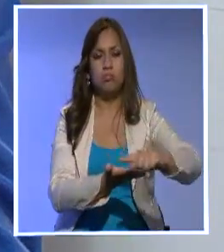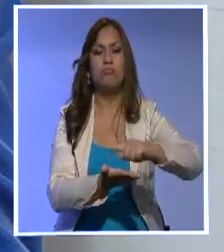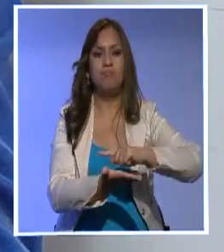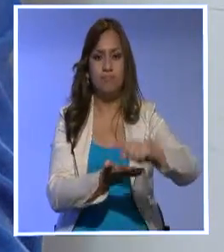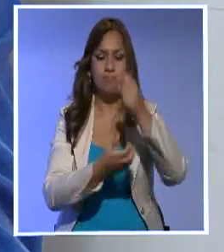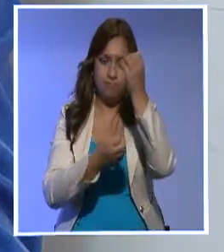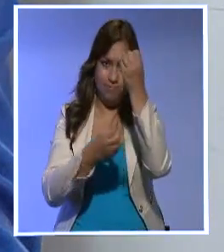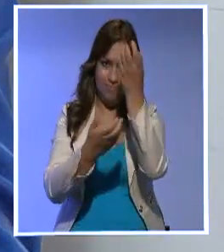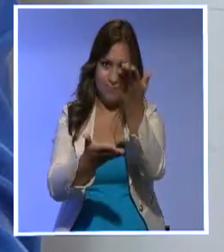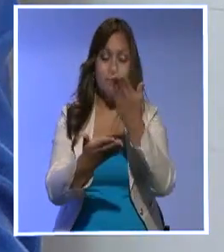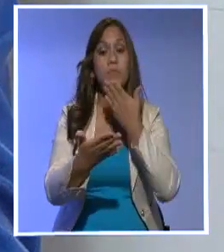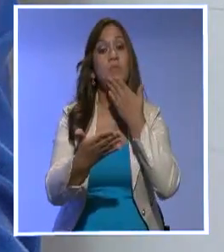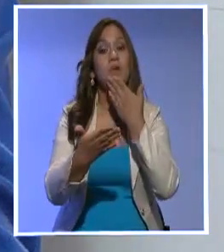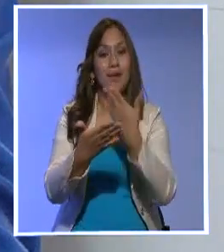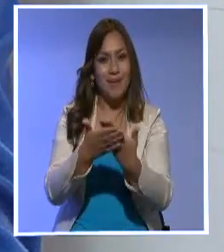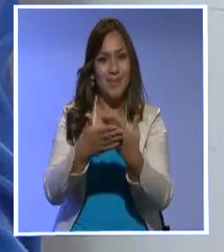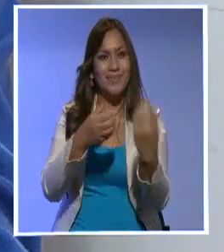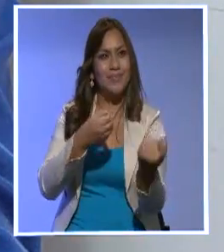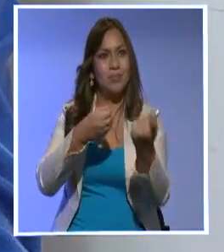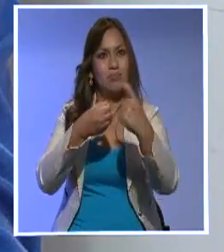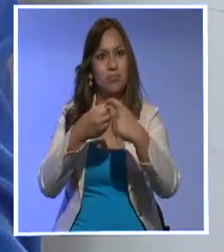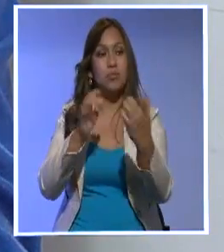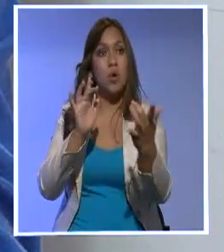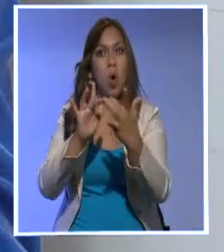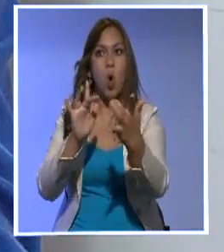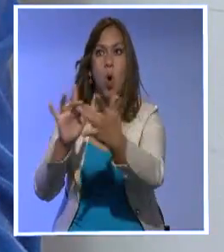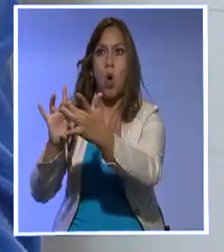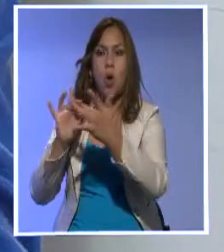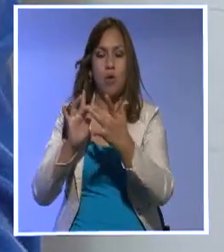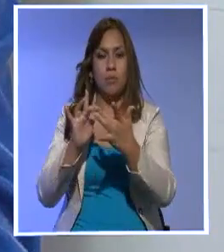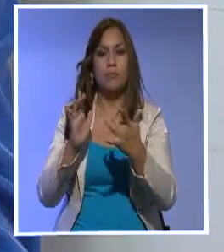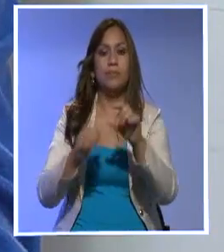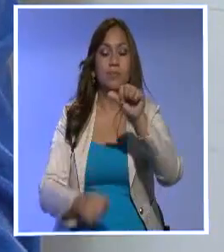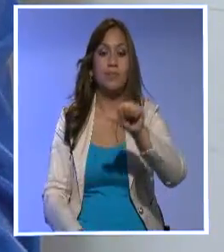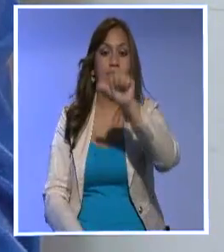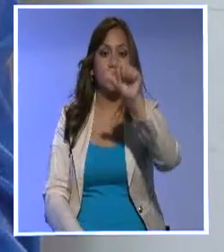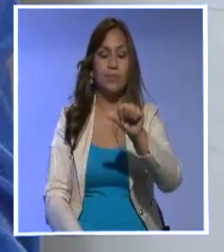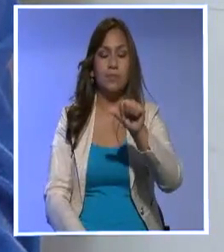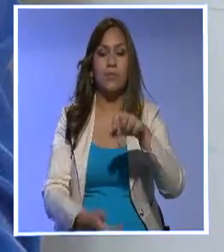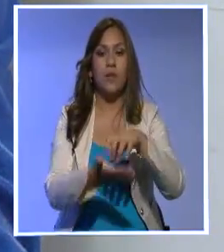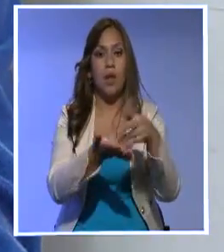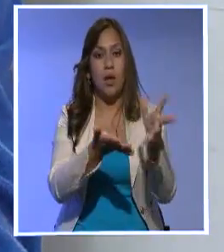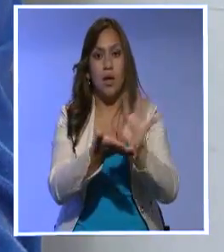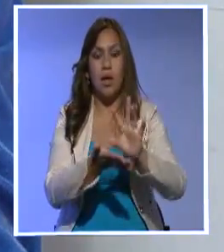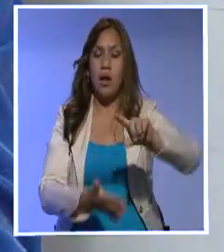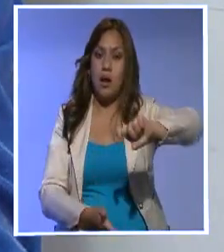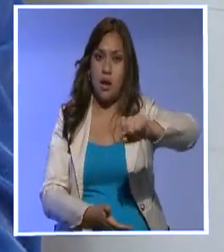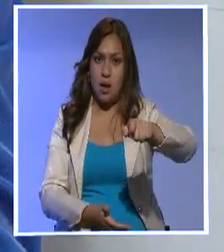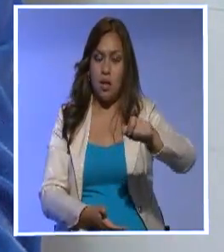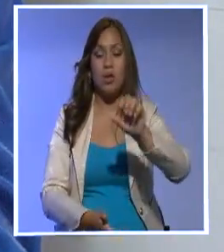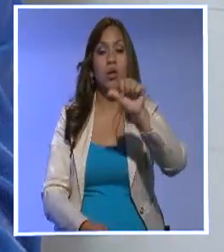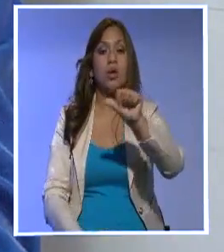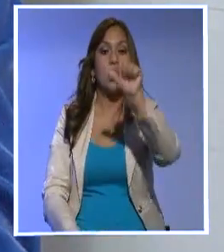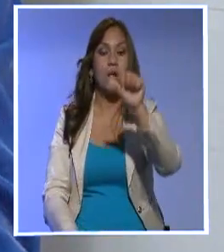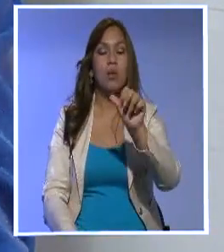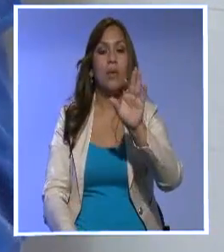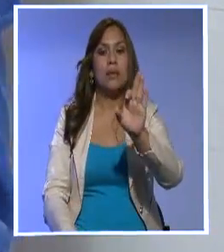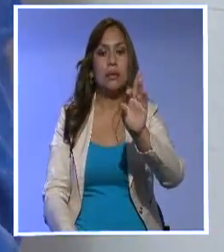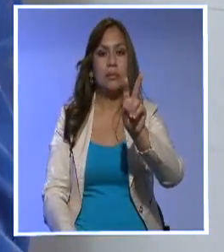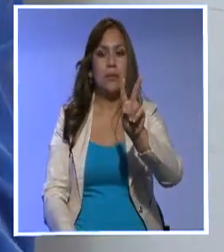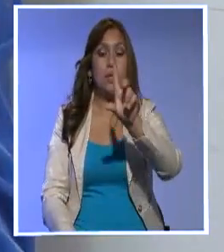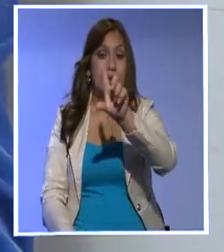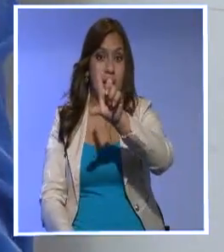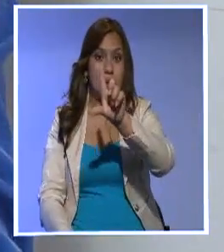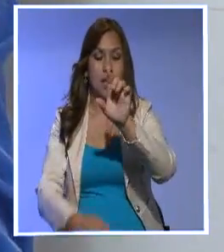a quienes enganchan con nosotros a través de nuestras cuentas a la radio asamblea y tv el ecuador también